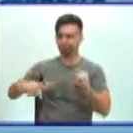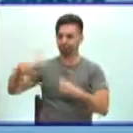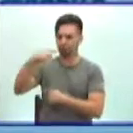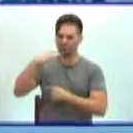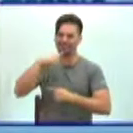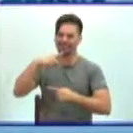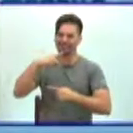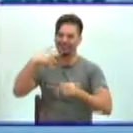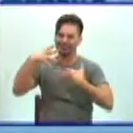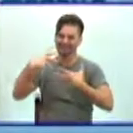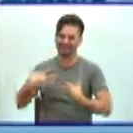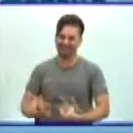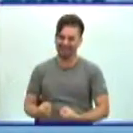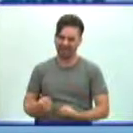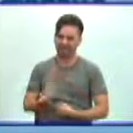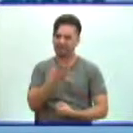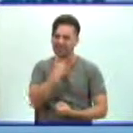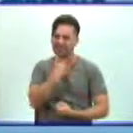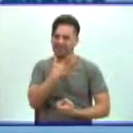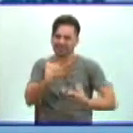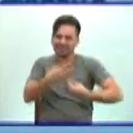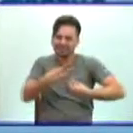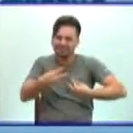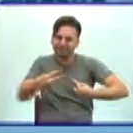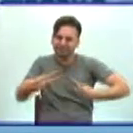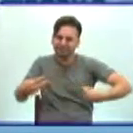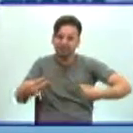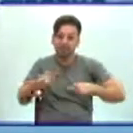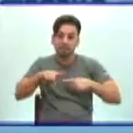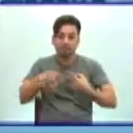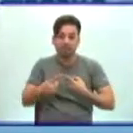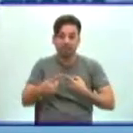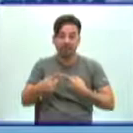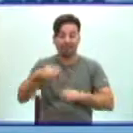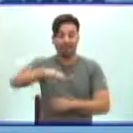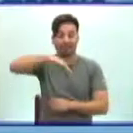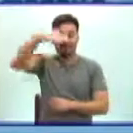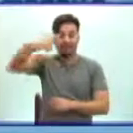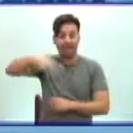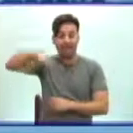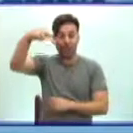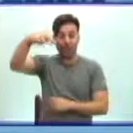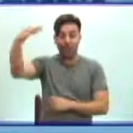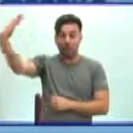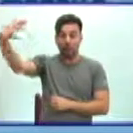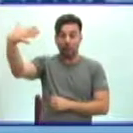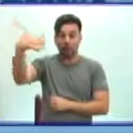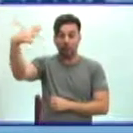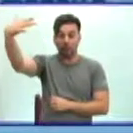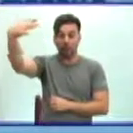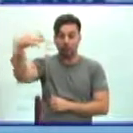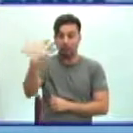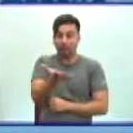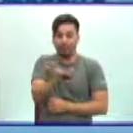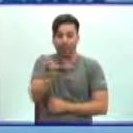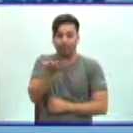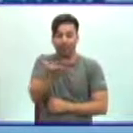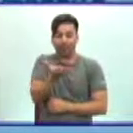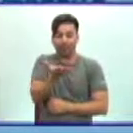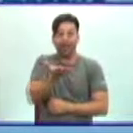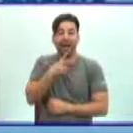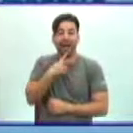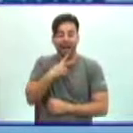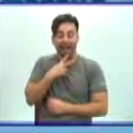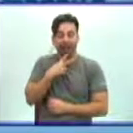por la influencia de estos vientos alisios cargados de humedad que al chocar con estos sistemas montañosos descargan toda su humedad. Y